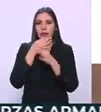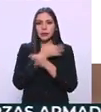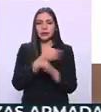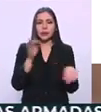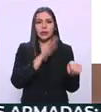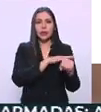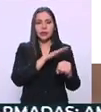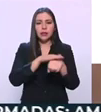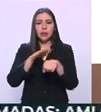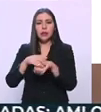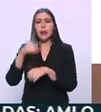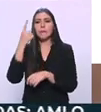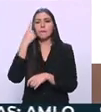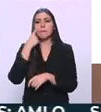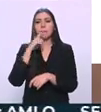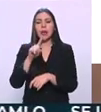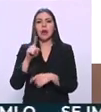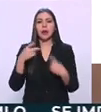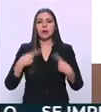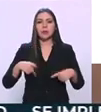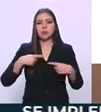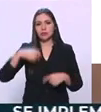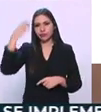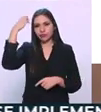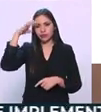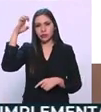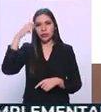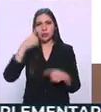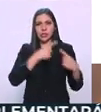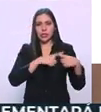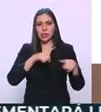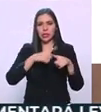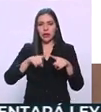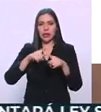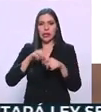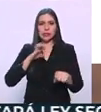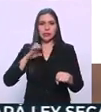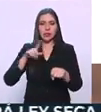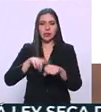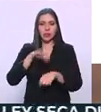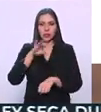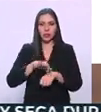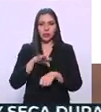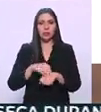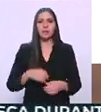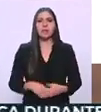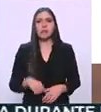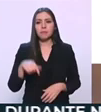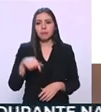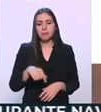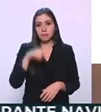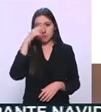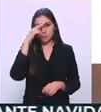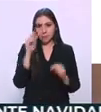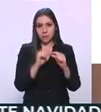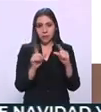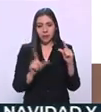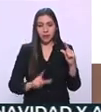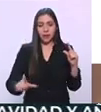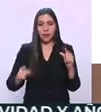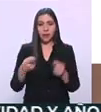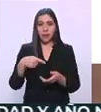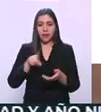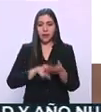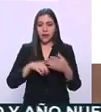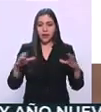especialidades médicas. Nos encontramos en el país con un sistema de salud bastante